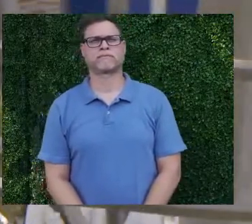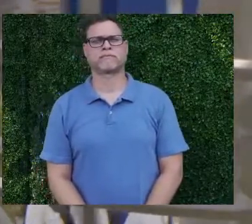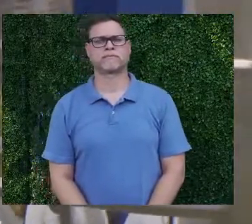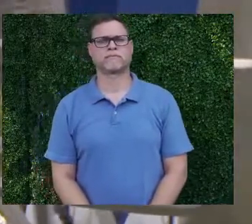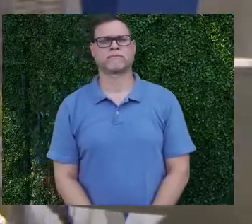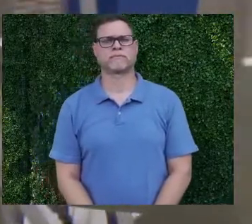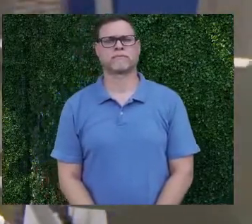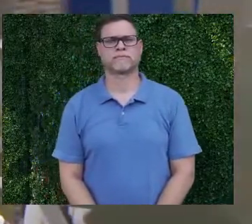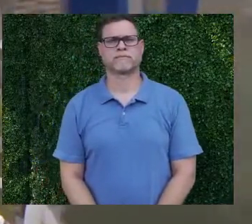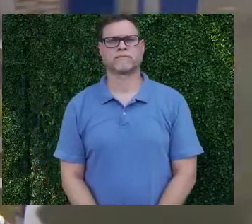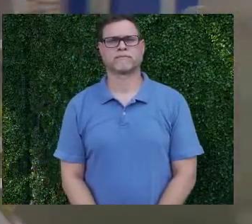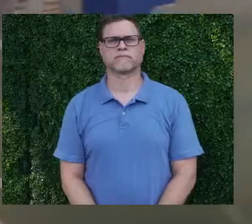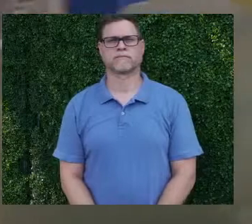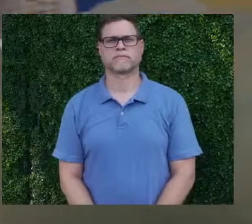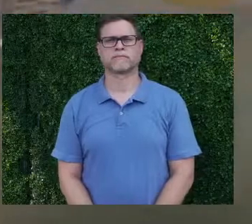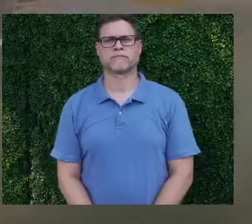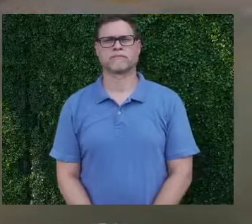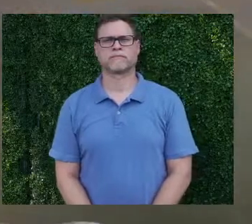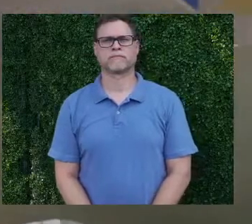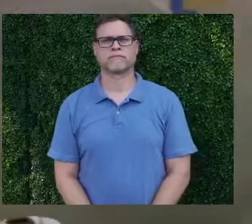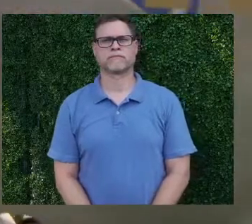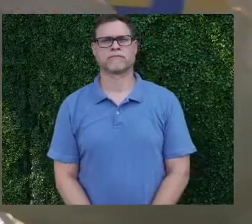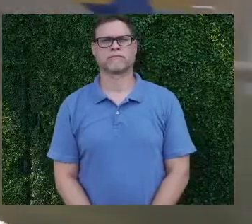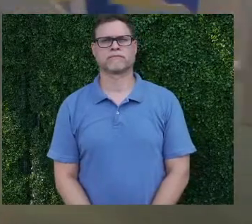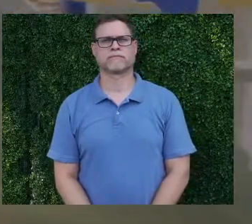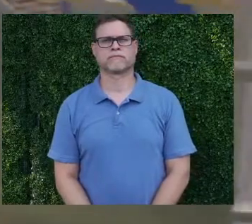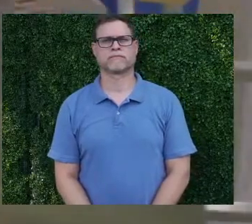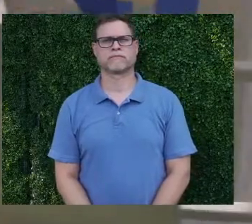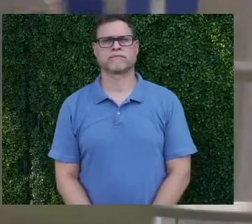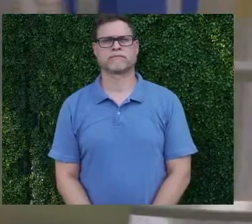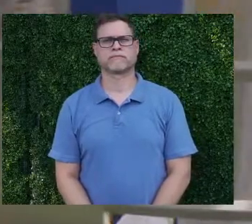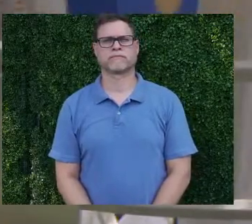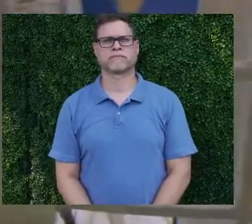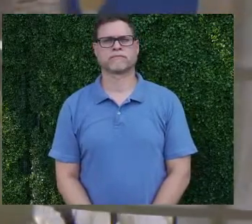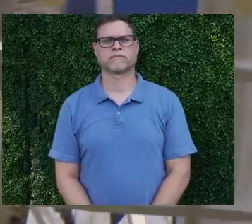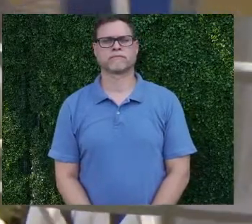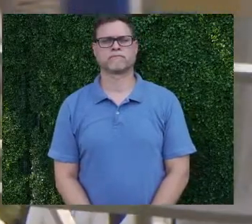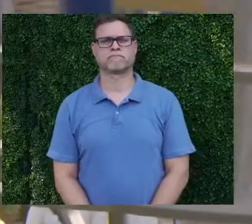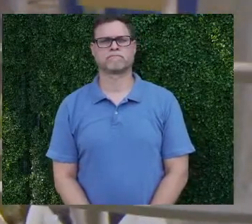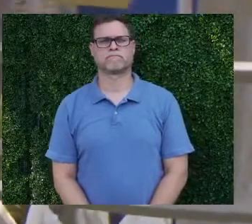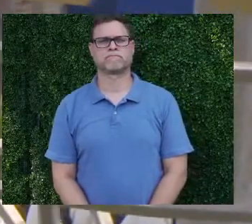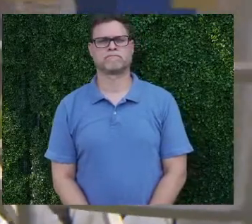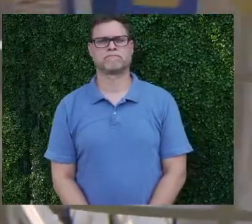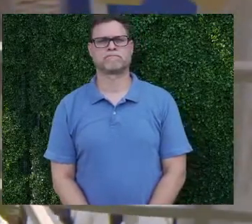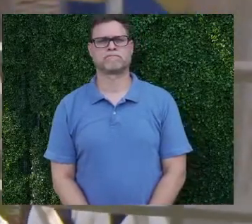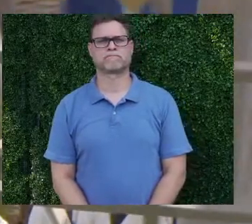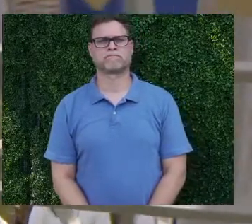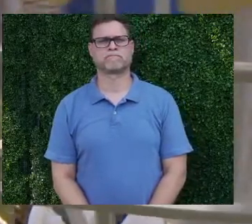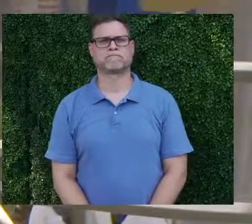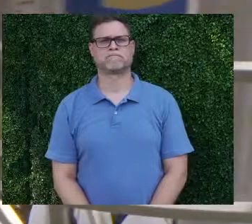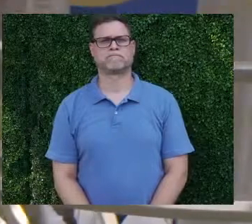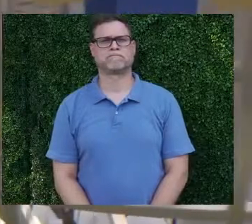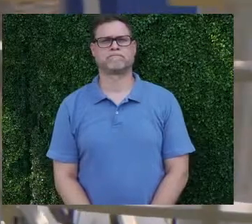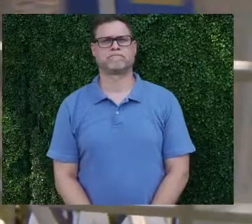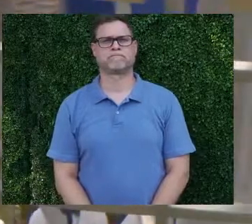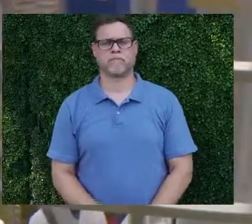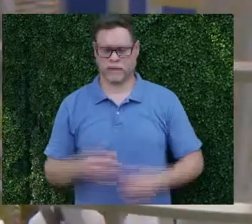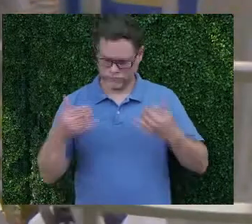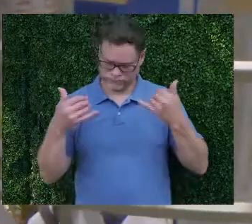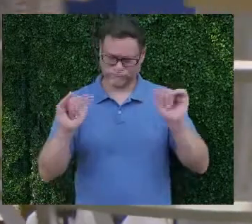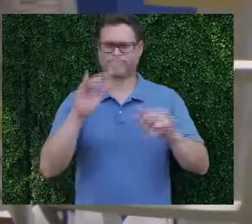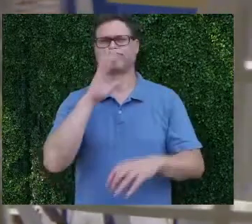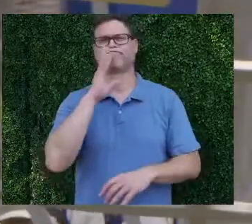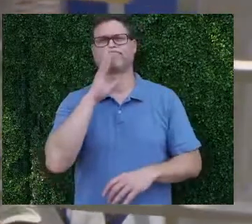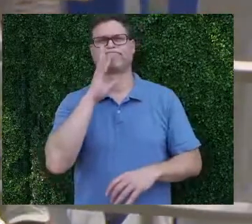se encuentra otra gente, pero tenemos que tener cuidado. Y también tomando seguridad y cuidado que vamos a tomar la vacuna,